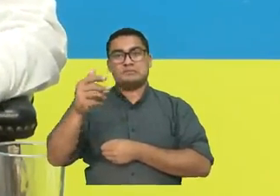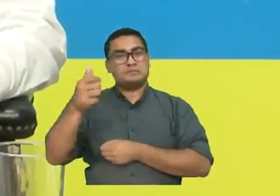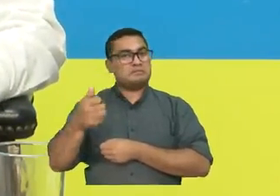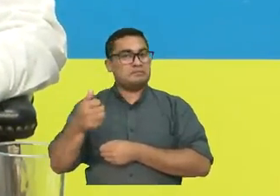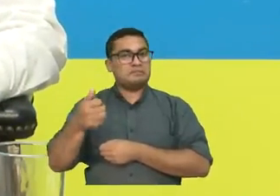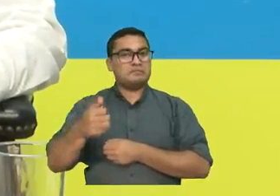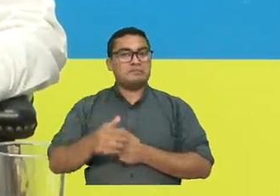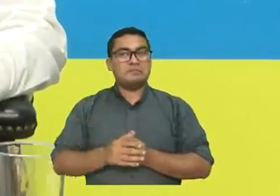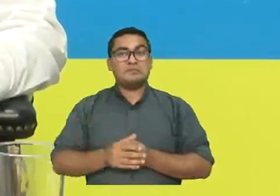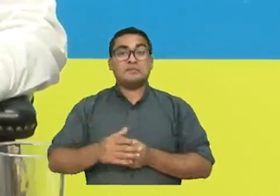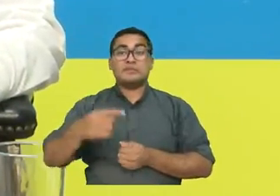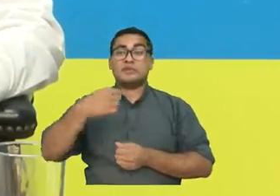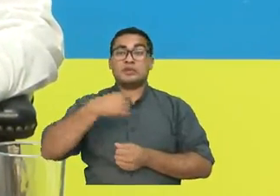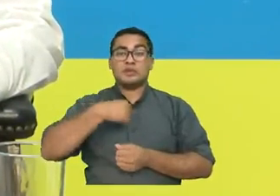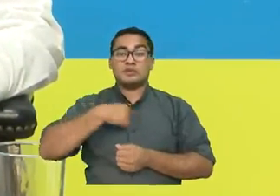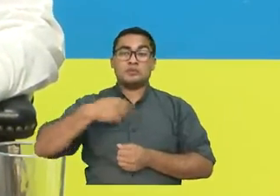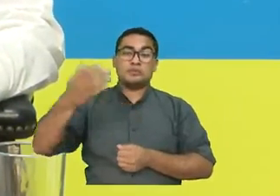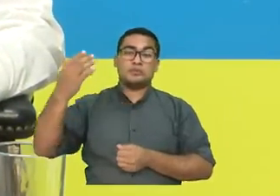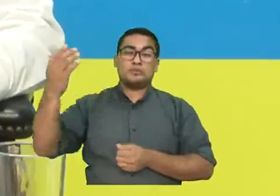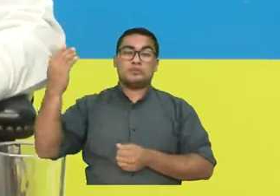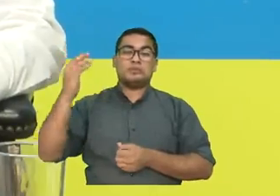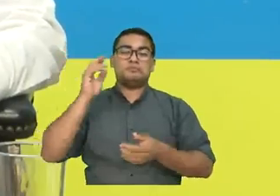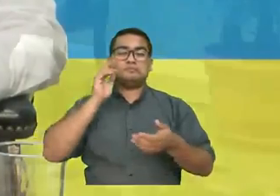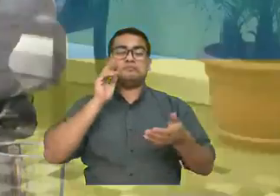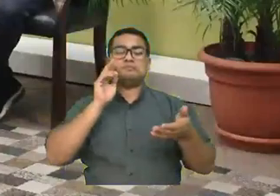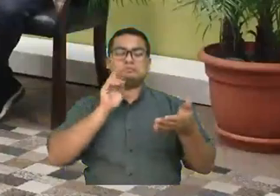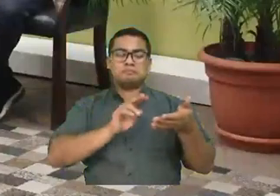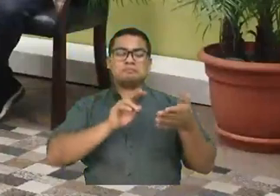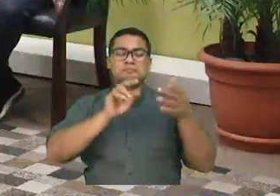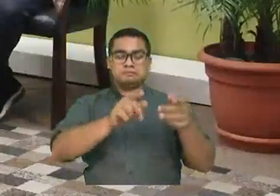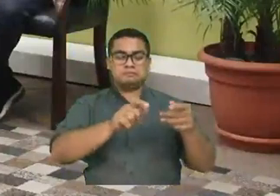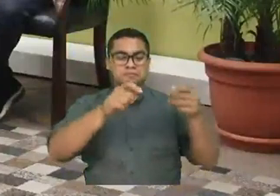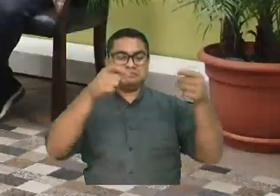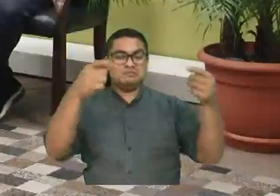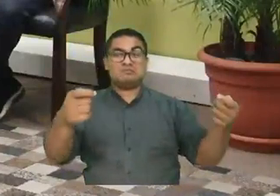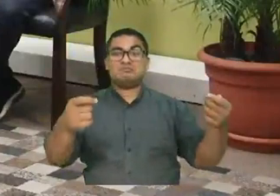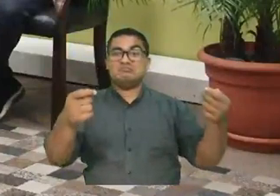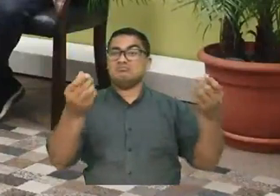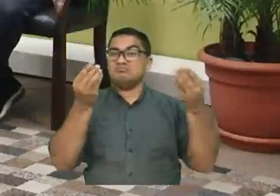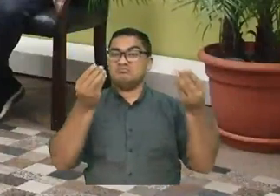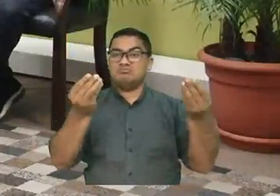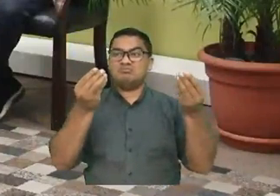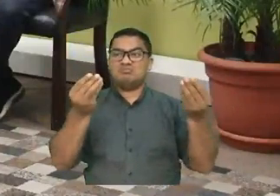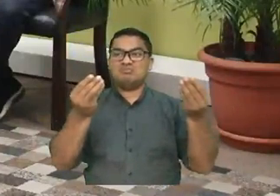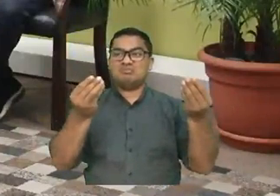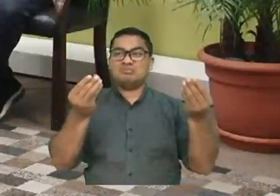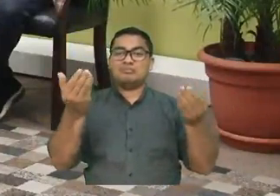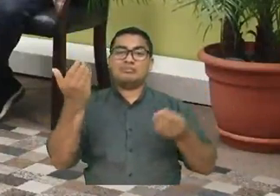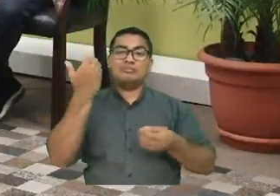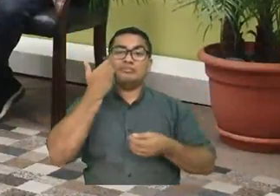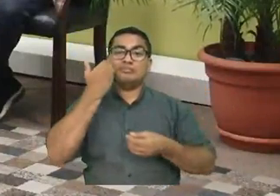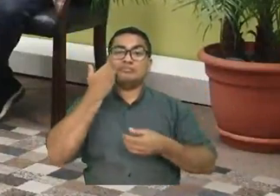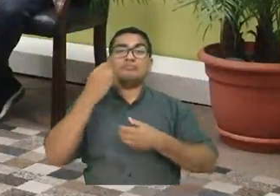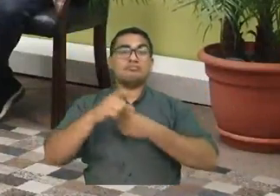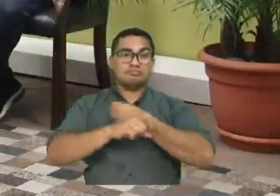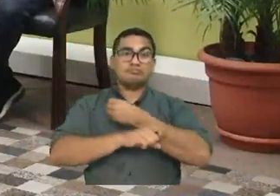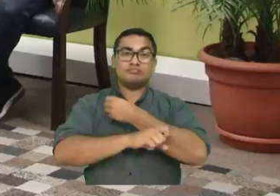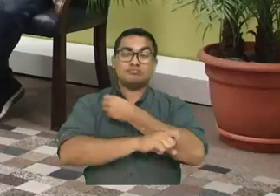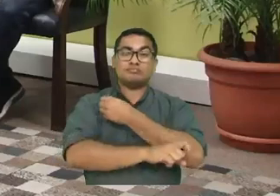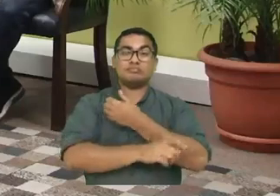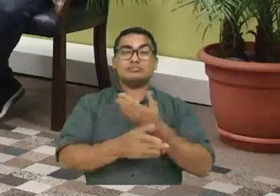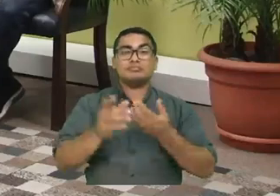acuerdo. Yo antes veía que era en las noticias era muy común ver los casos de leptospirosis.